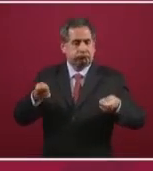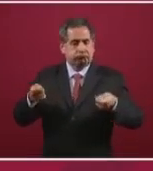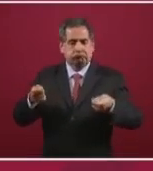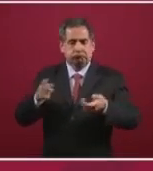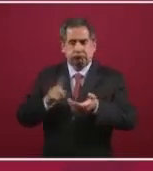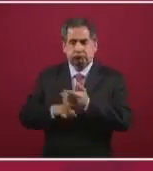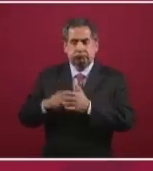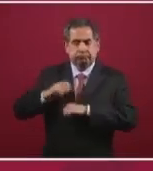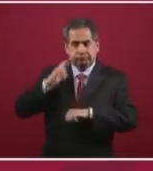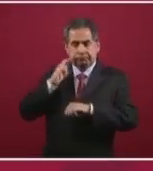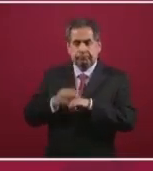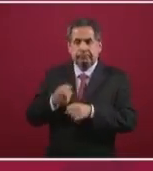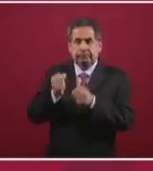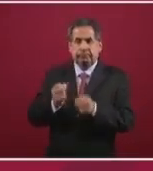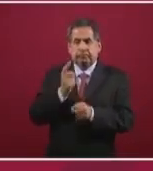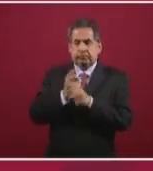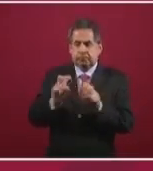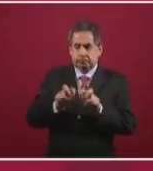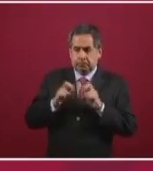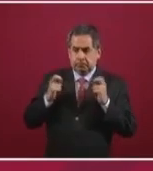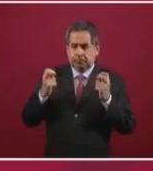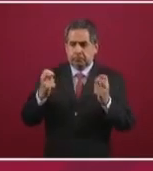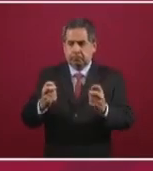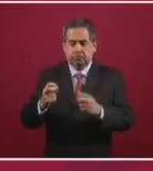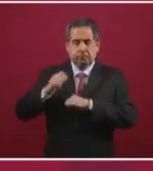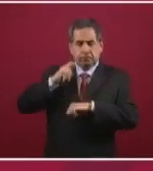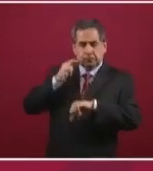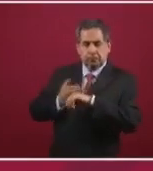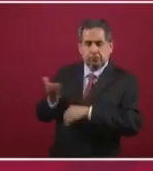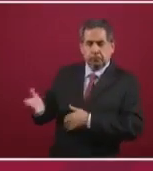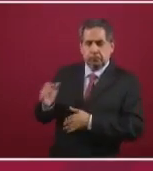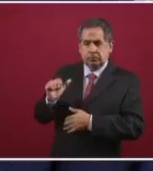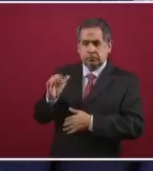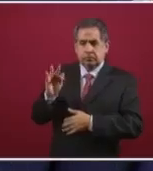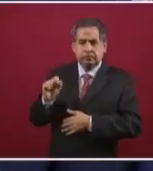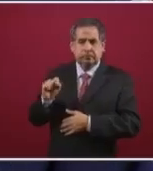ejerce en el Gabinete de Seguridad Alfonso Durazo.